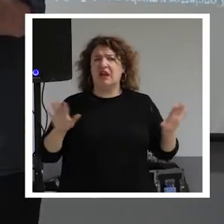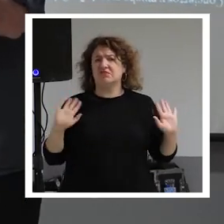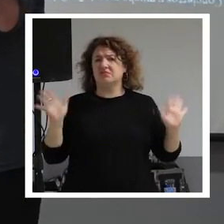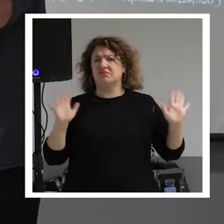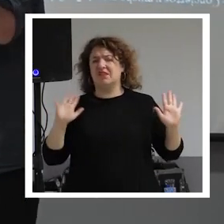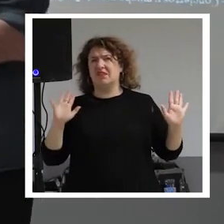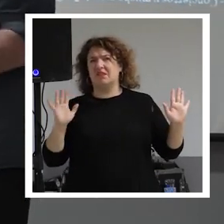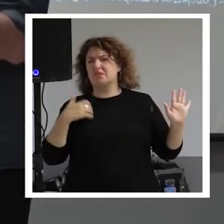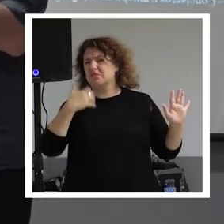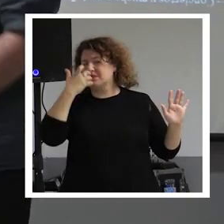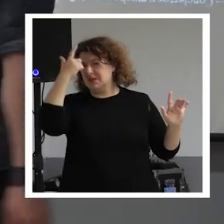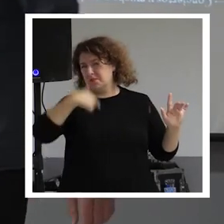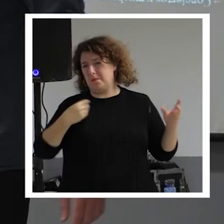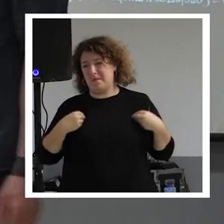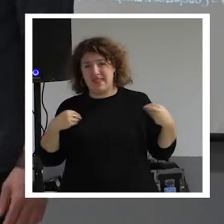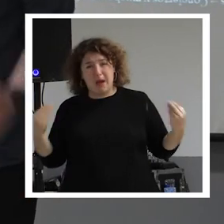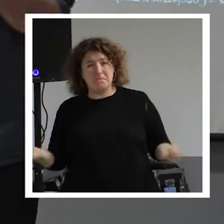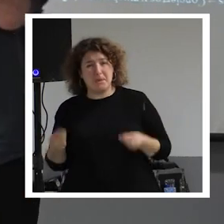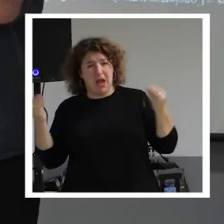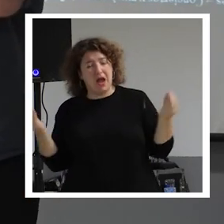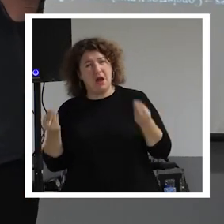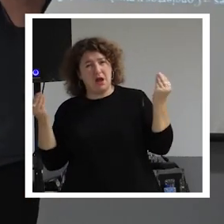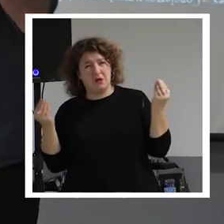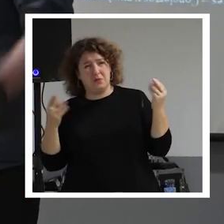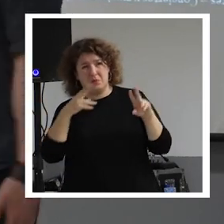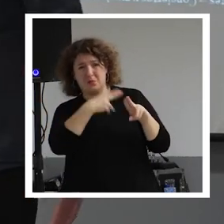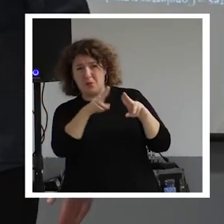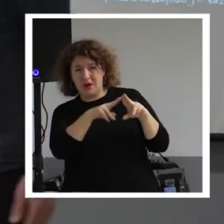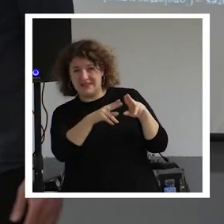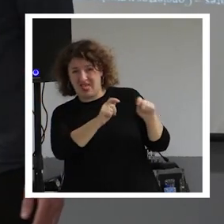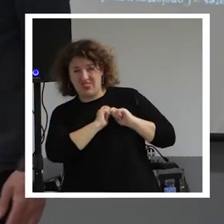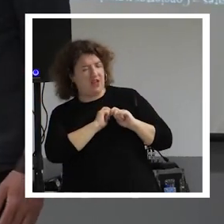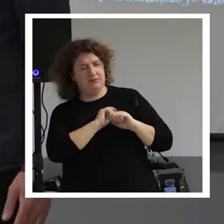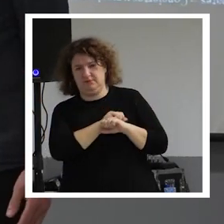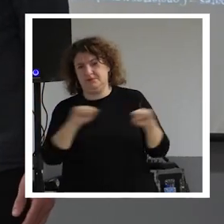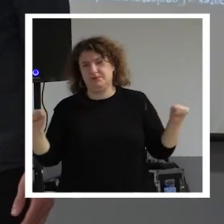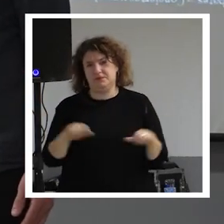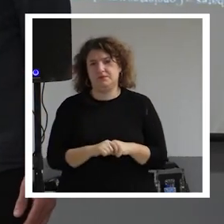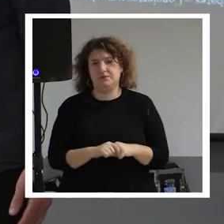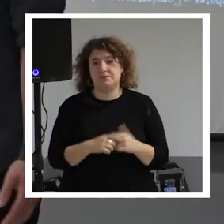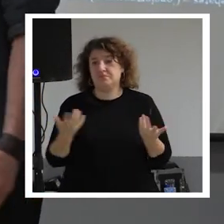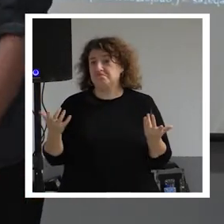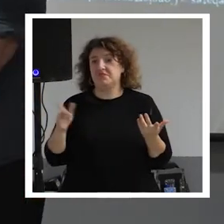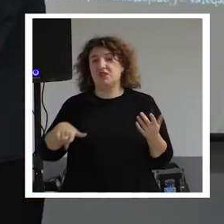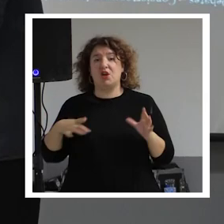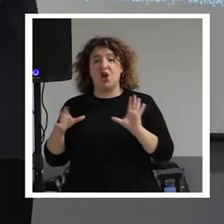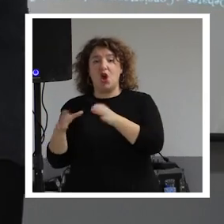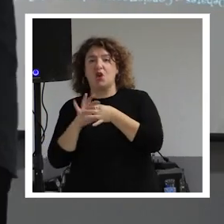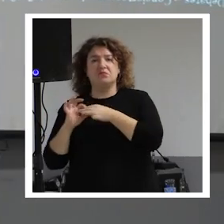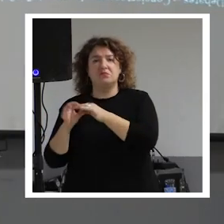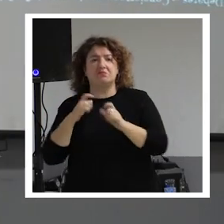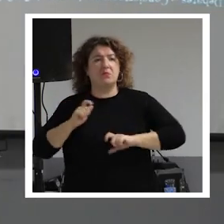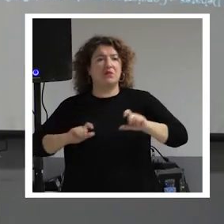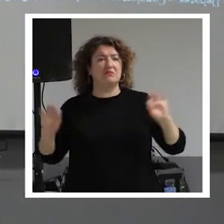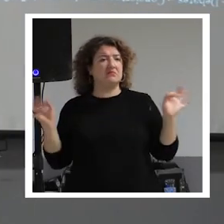indignación sí pero no solo eso también desenfado con la política total la gente empezó a